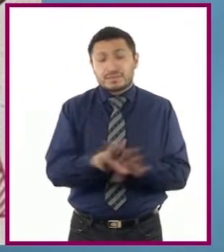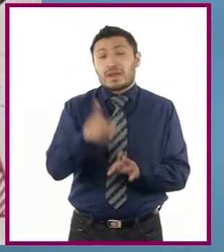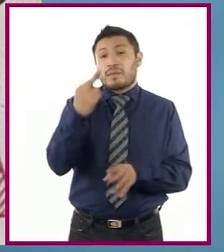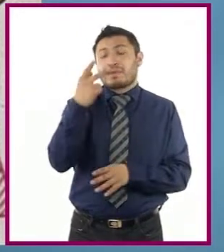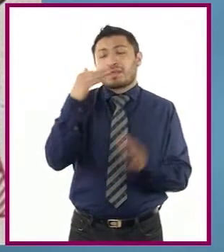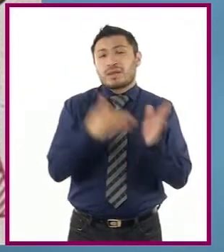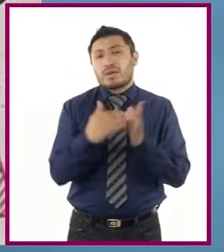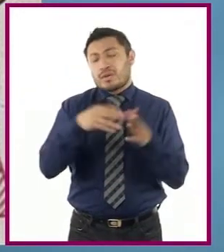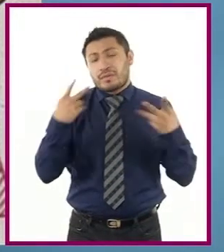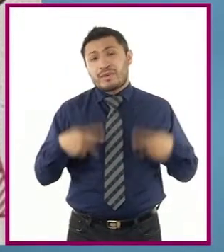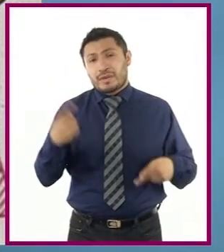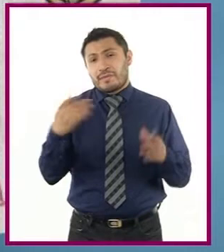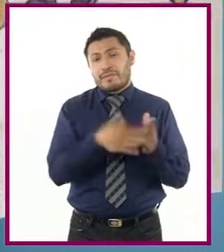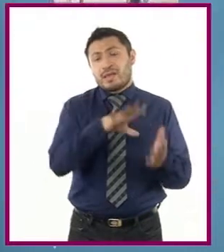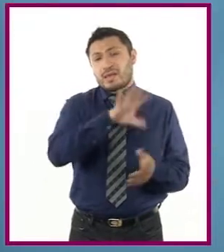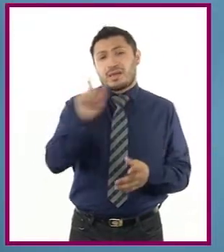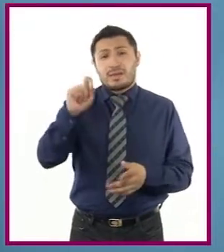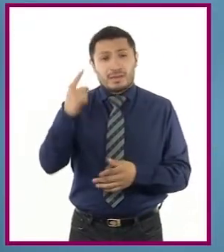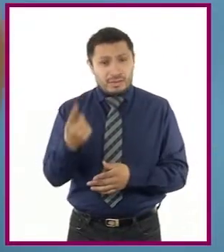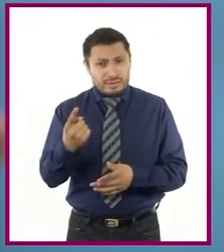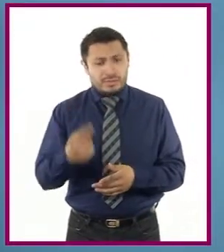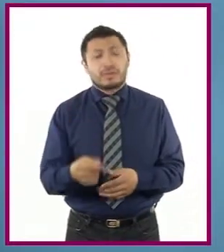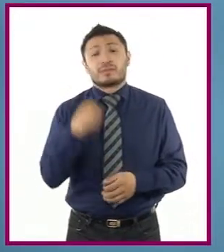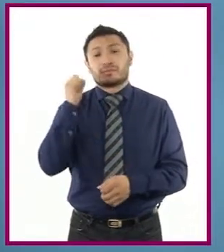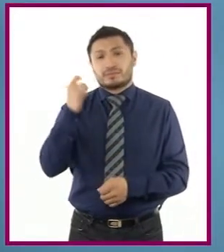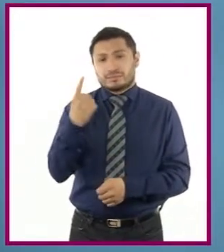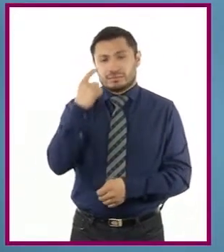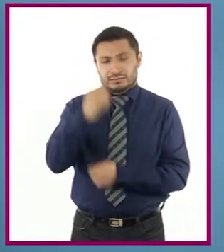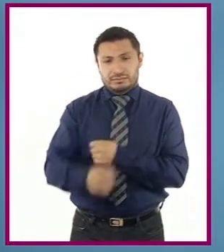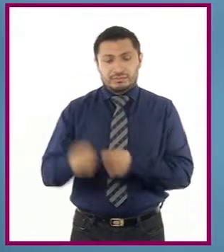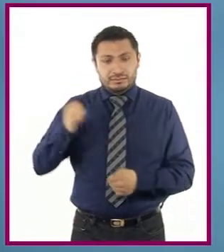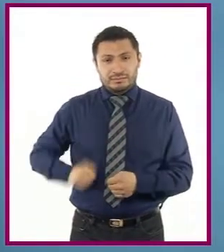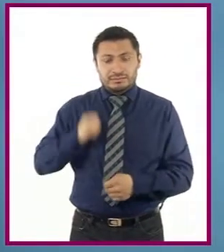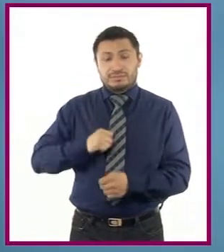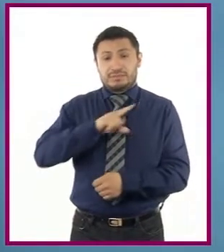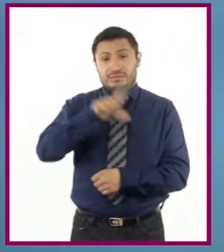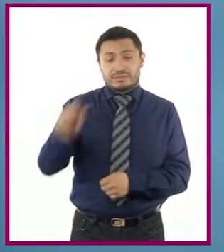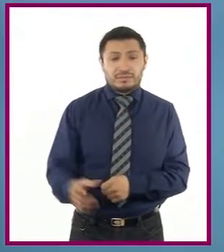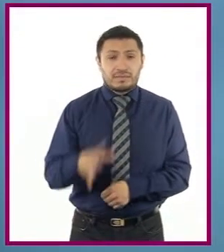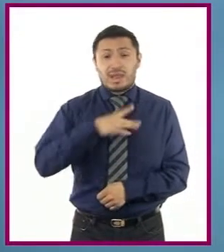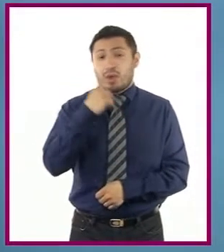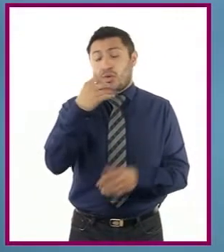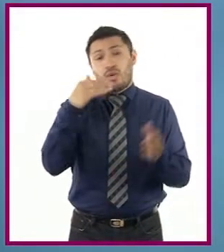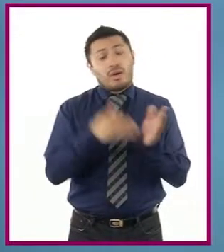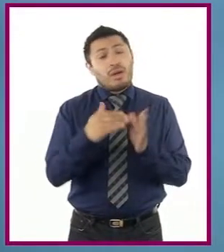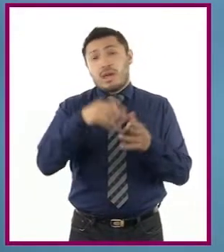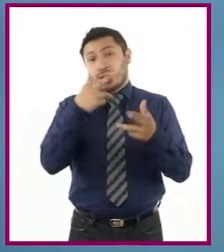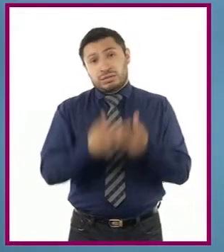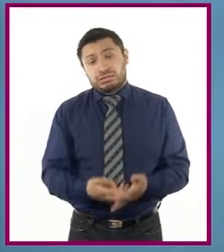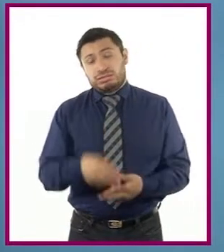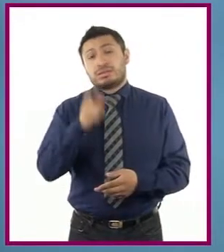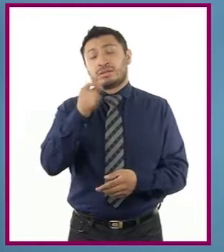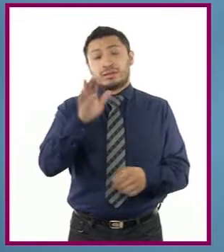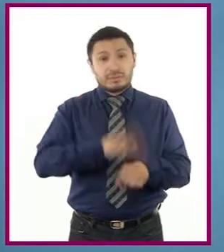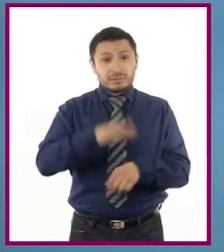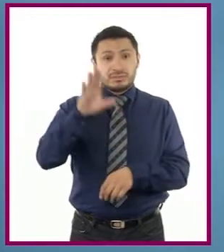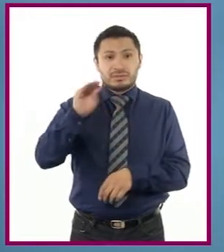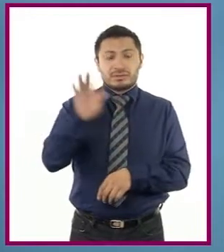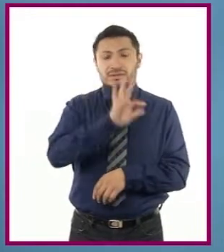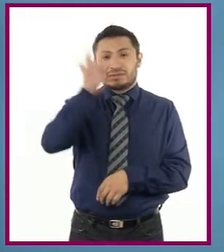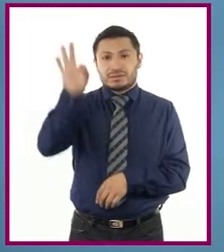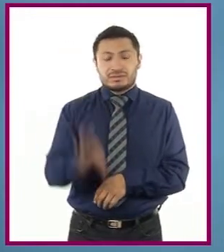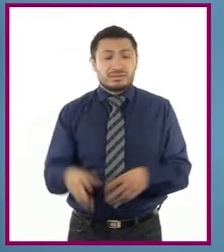millones de habitantes en 1521. Un siglo después, solo quedaba 1 millón, es decir, más del 90%